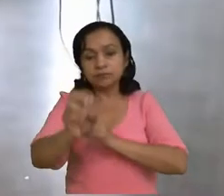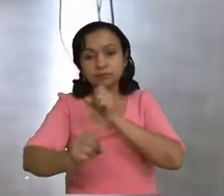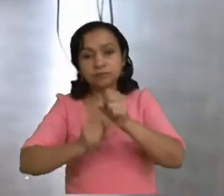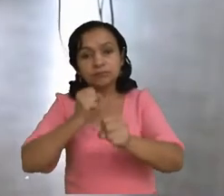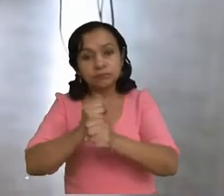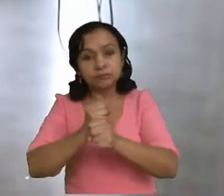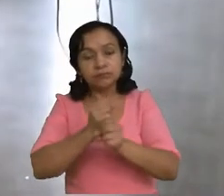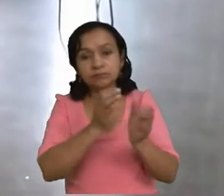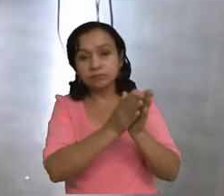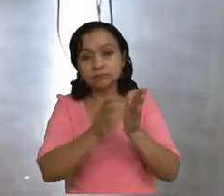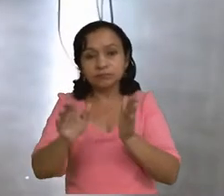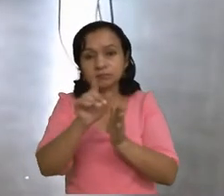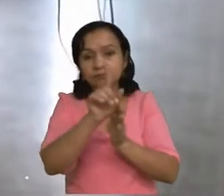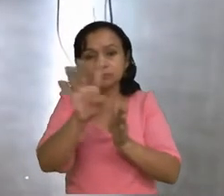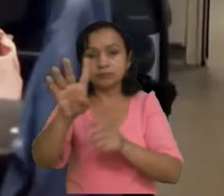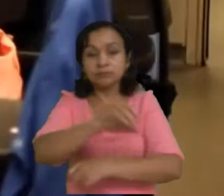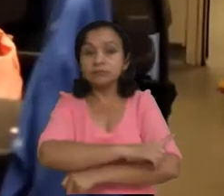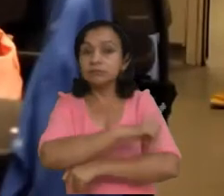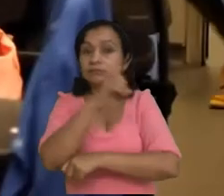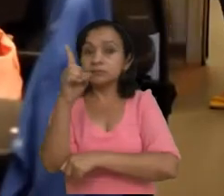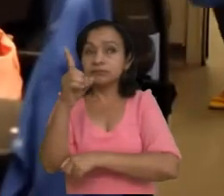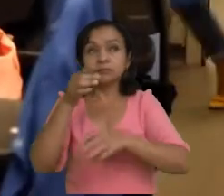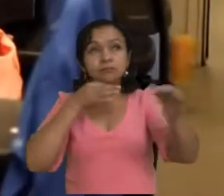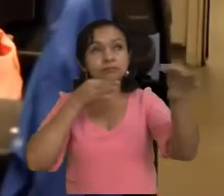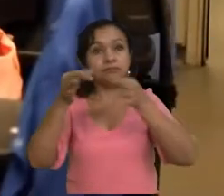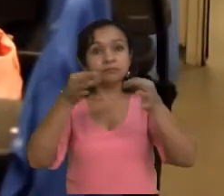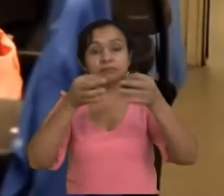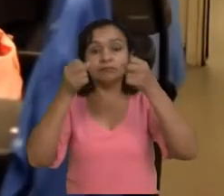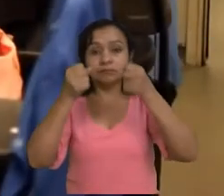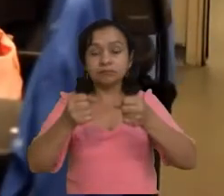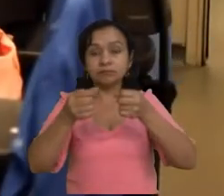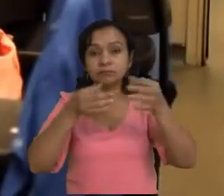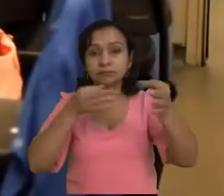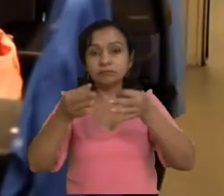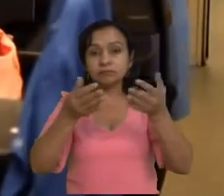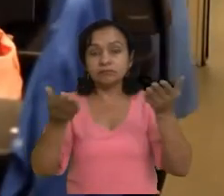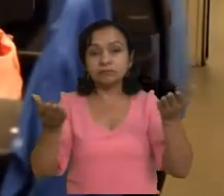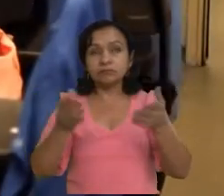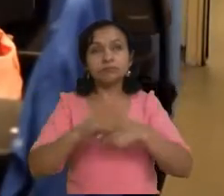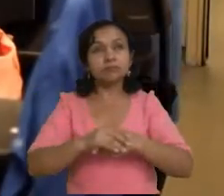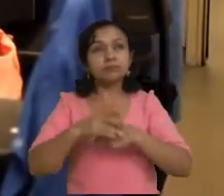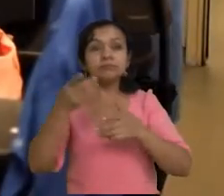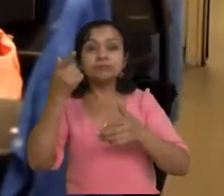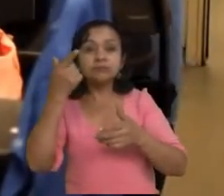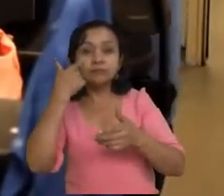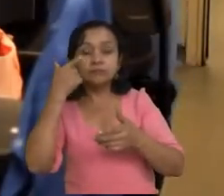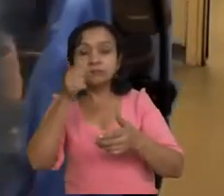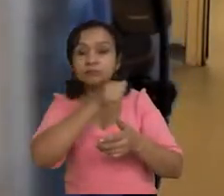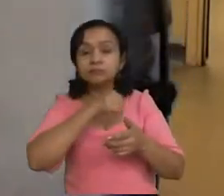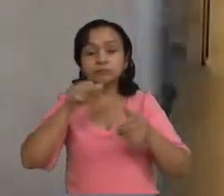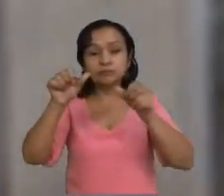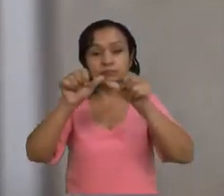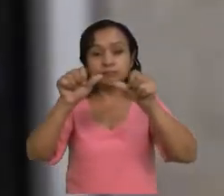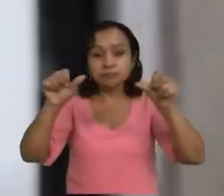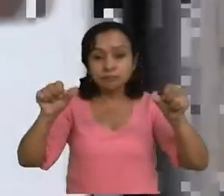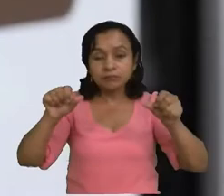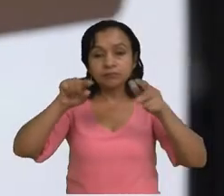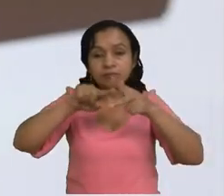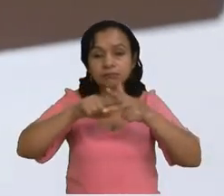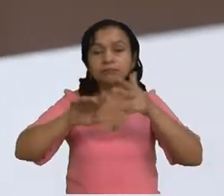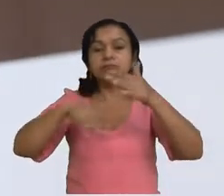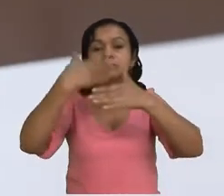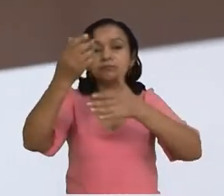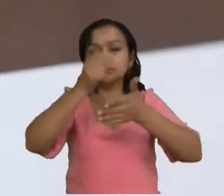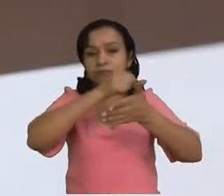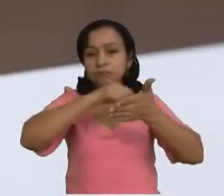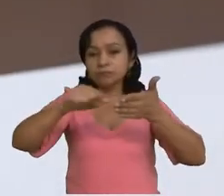convencionales a solo 14 días, reportó Sky News. Las pruebas de su vacuna en animales iniciarán la próxima